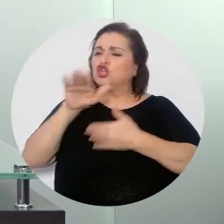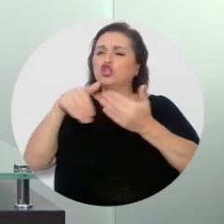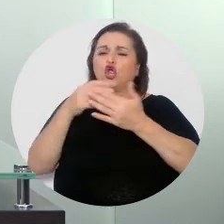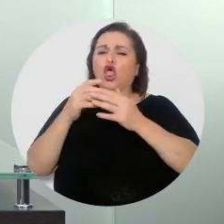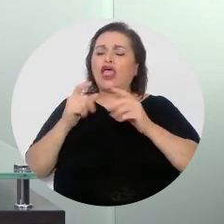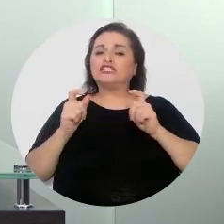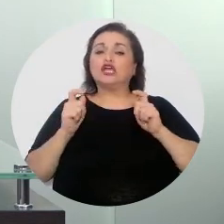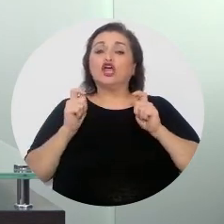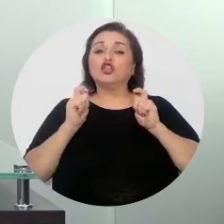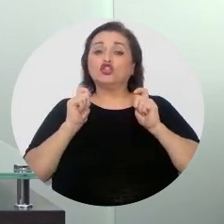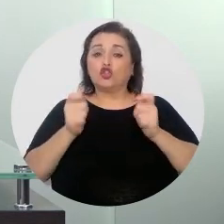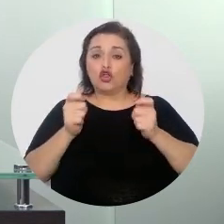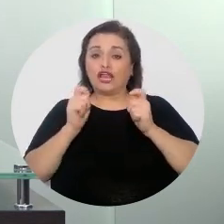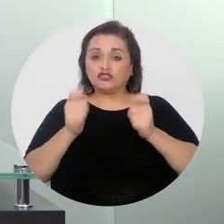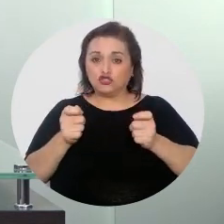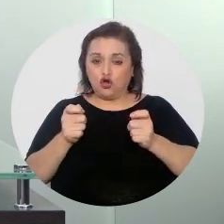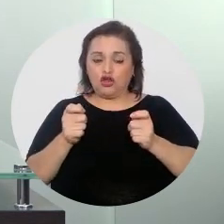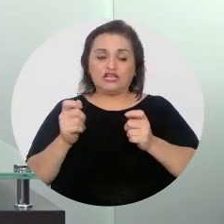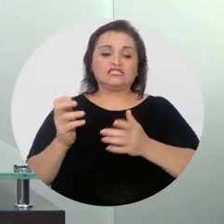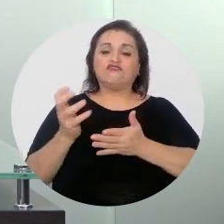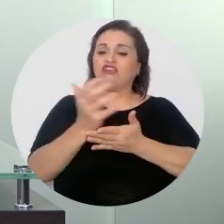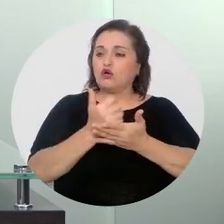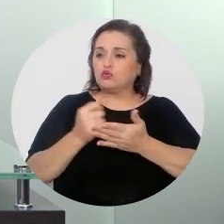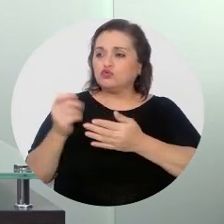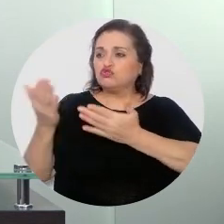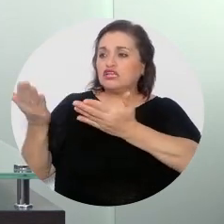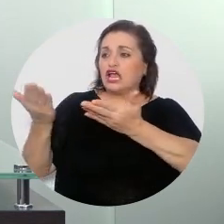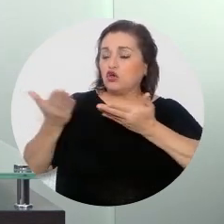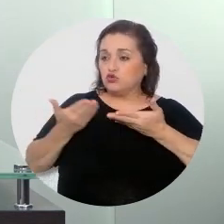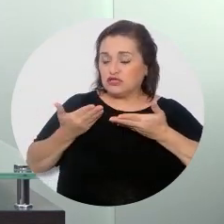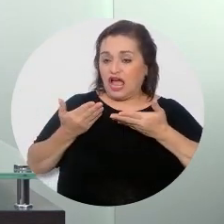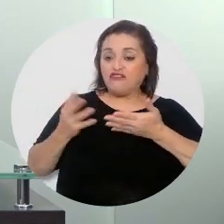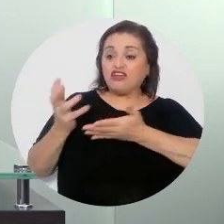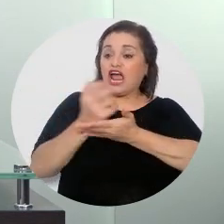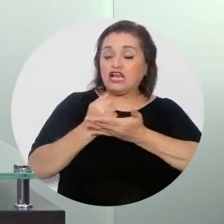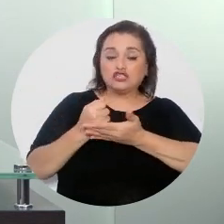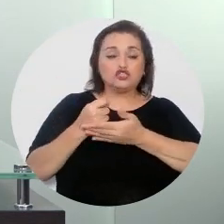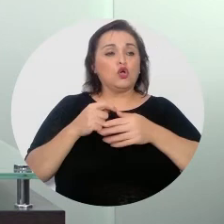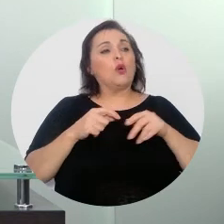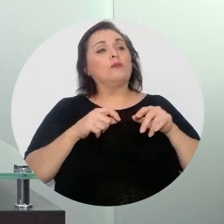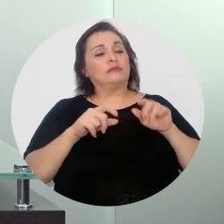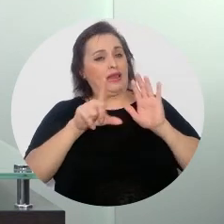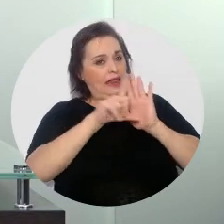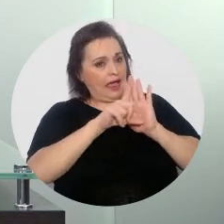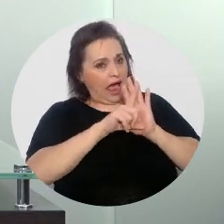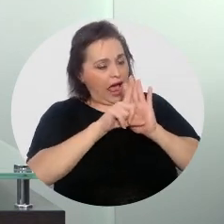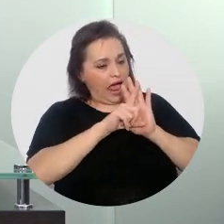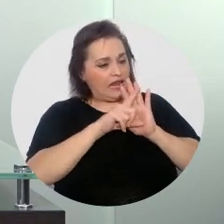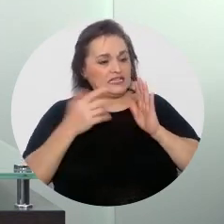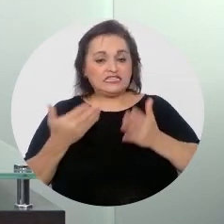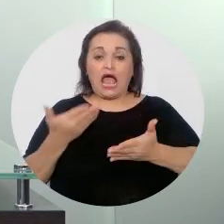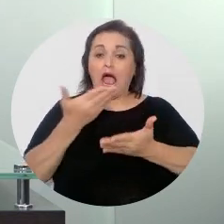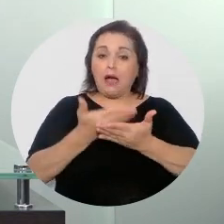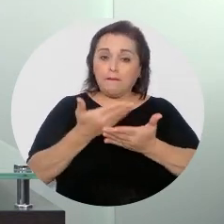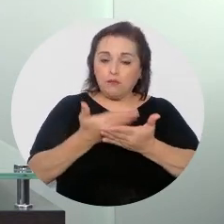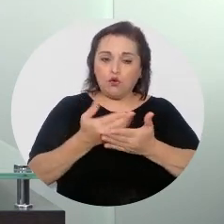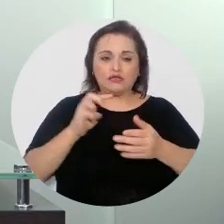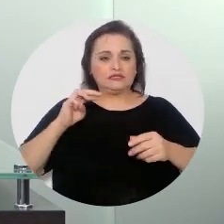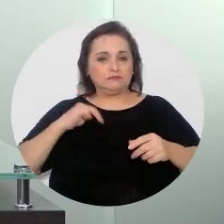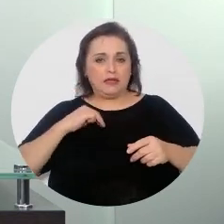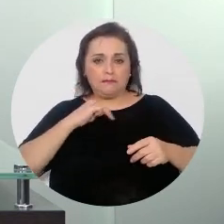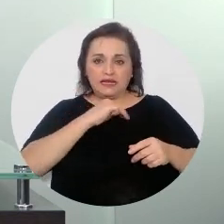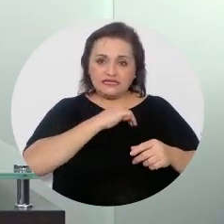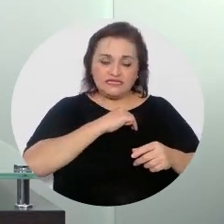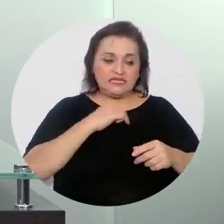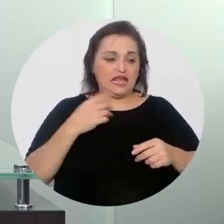resumirlo como el cúmulo de donaciones, recursos provenientes de actividades de recaudación lícitas, aportes por